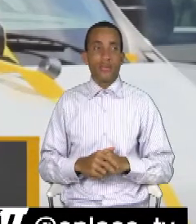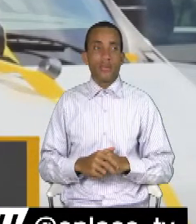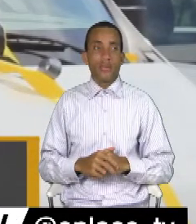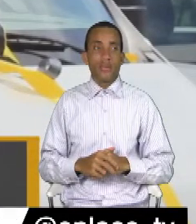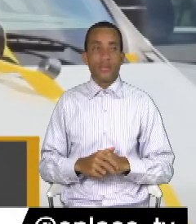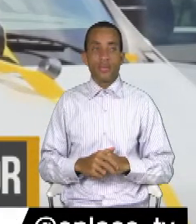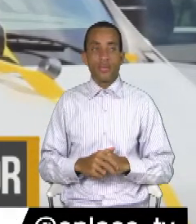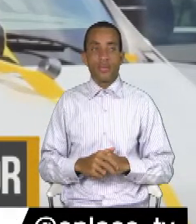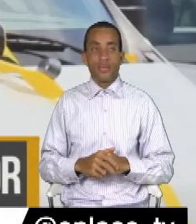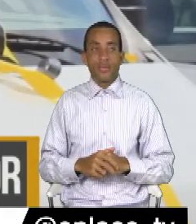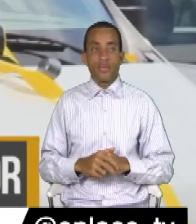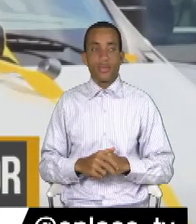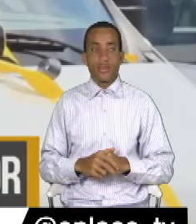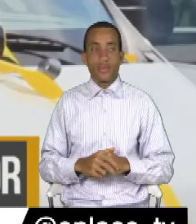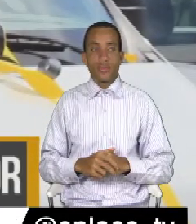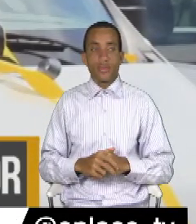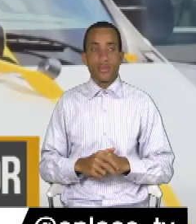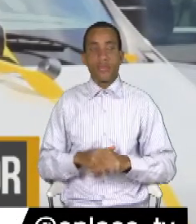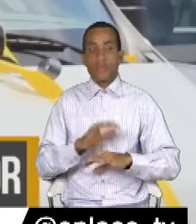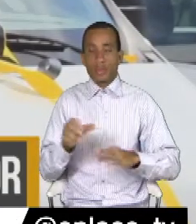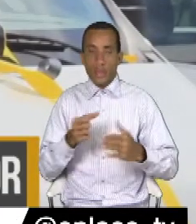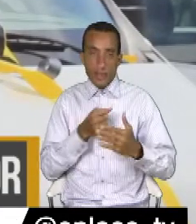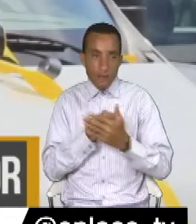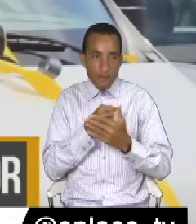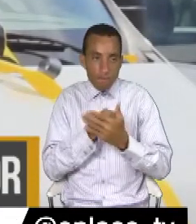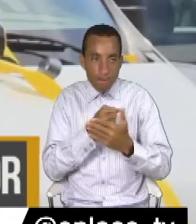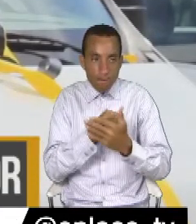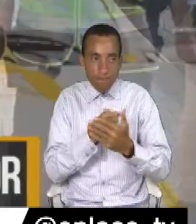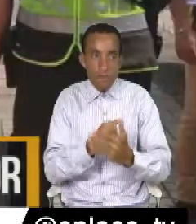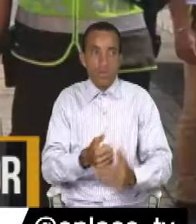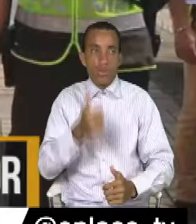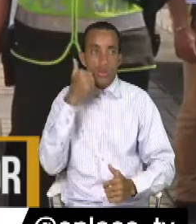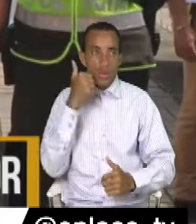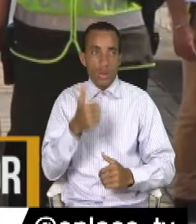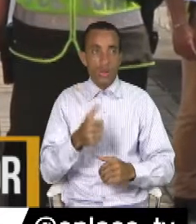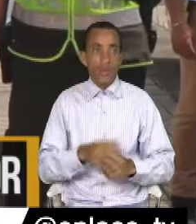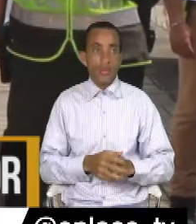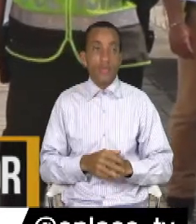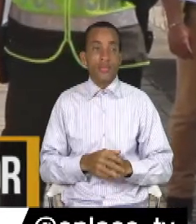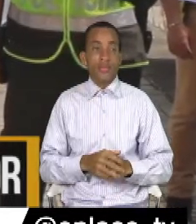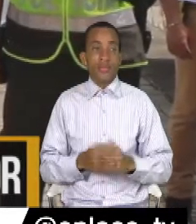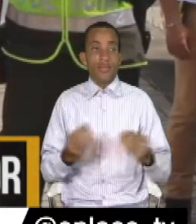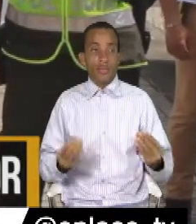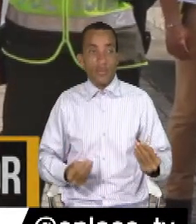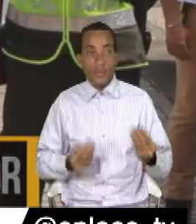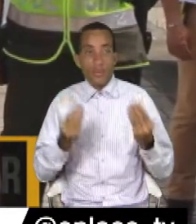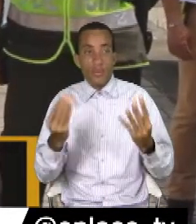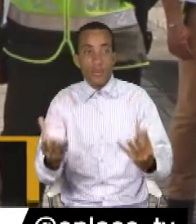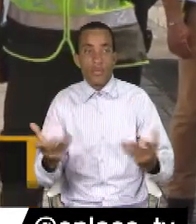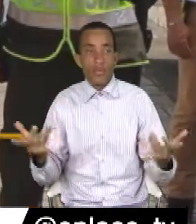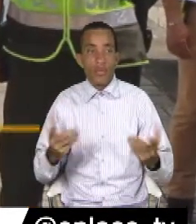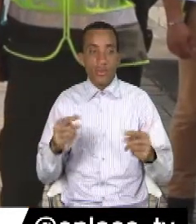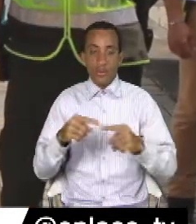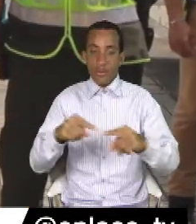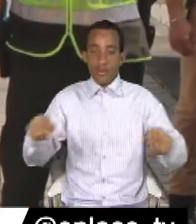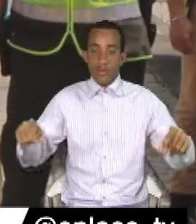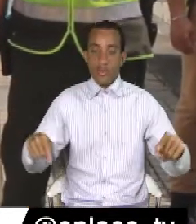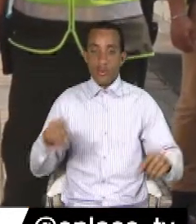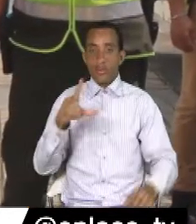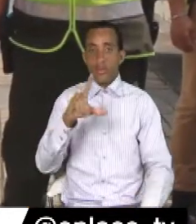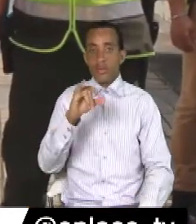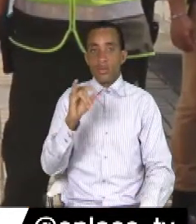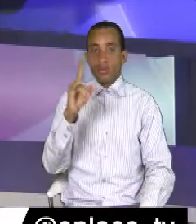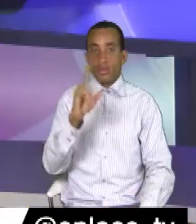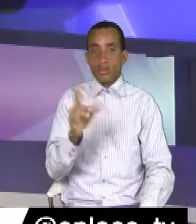termina con esta gran gestión y estos buenos resultados. El acto de entrega se hizo en la plazoleta cívica Luis Pinilla